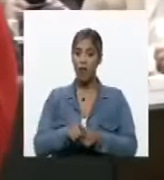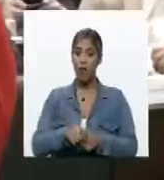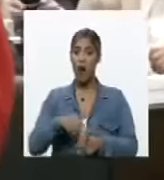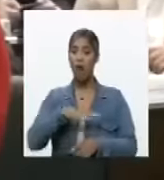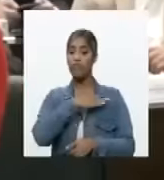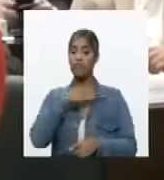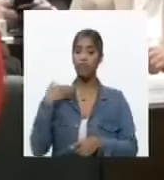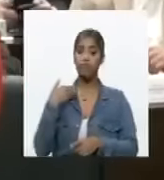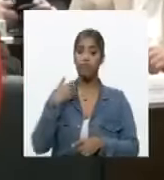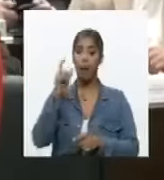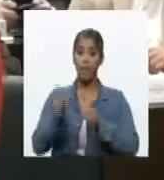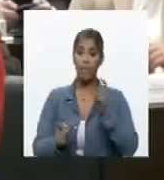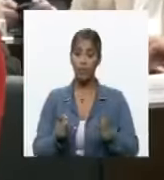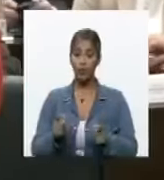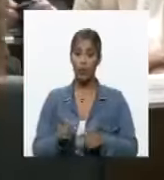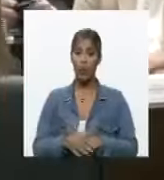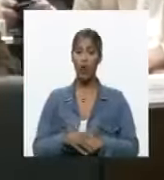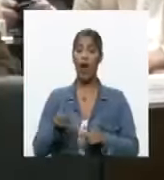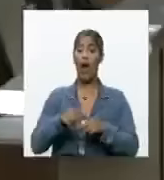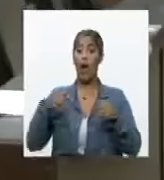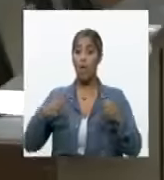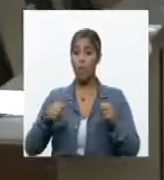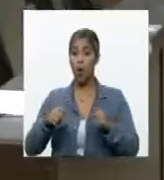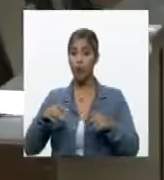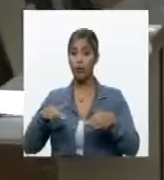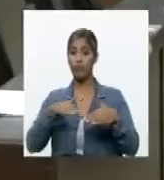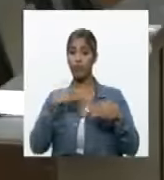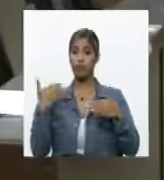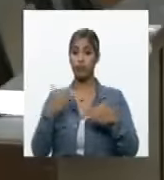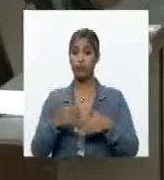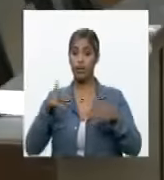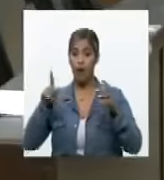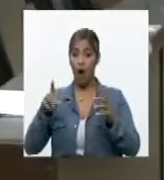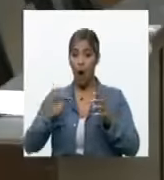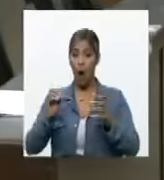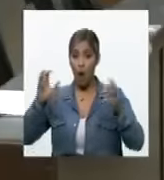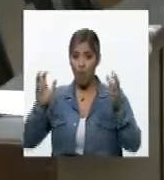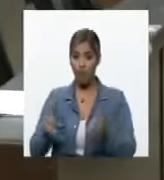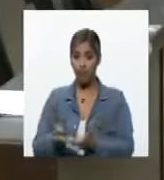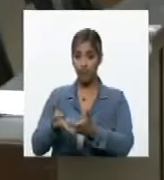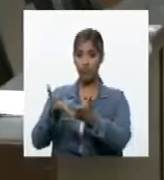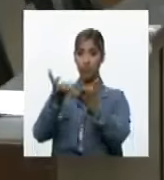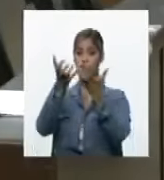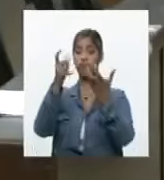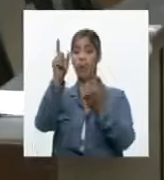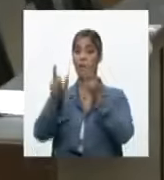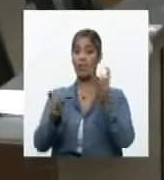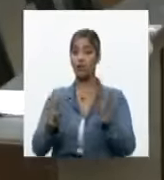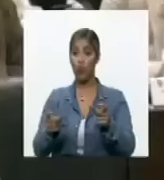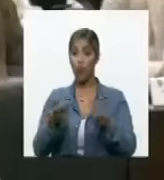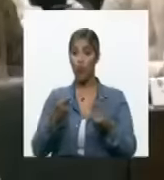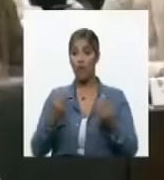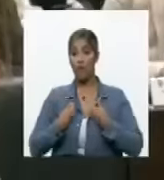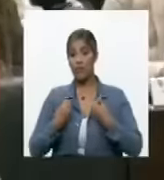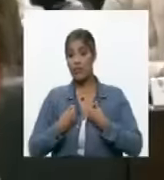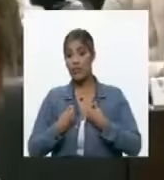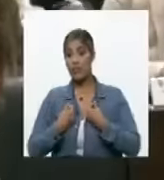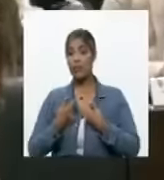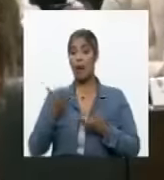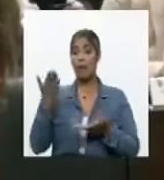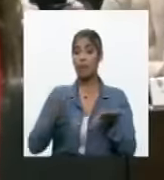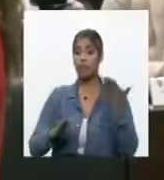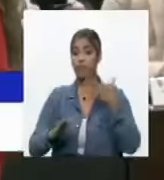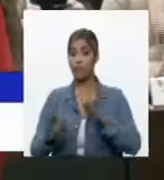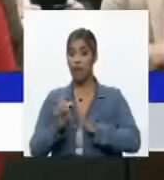personas, cuando degollan motorizados, cuando queman personas vivas por parecer chavistas, cuando queman y matan a líderes